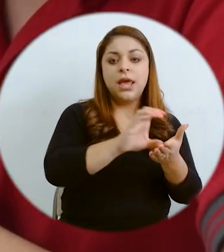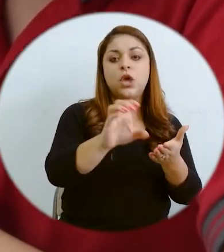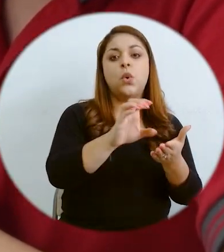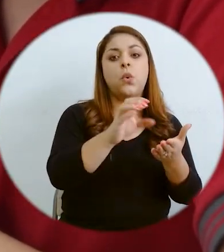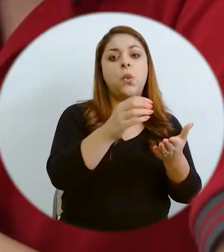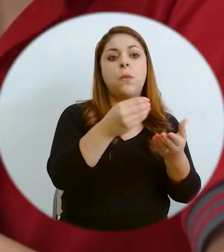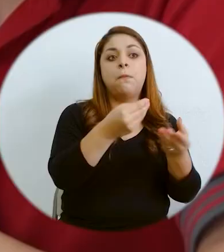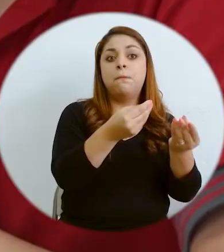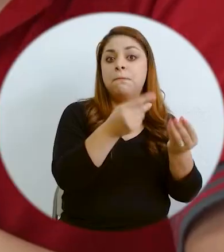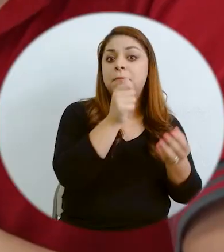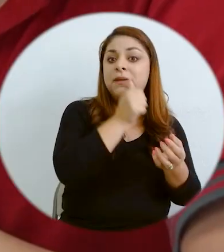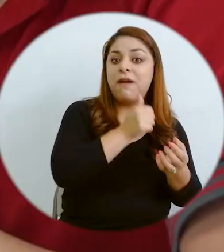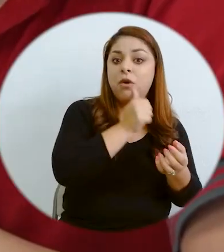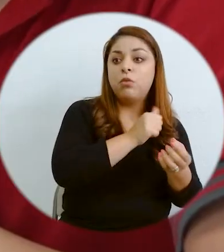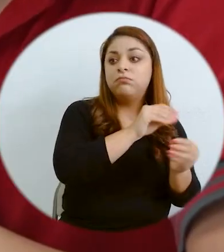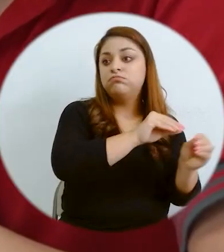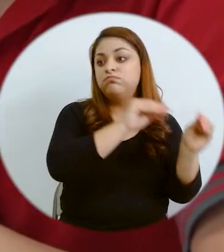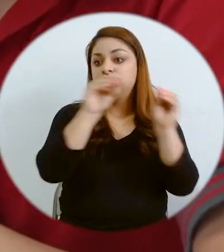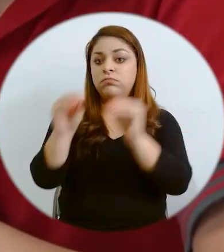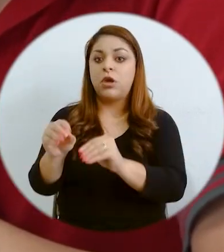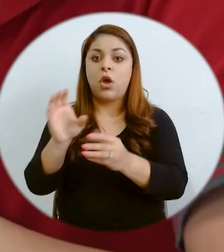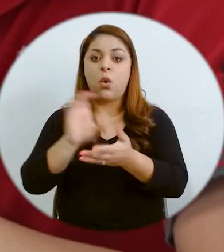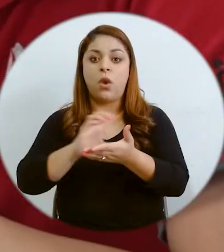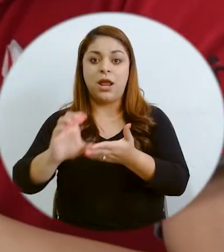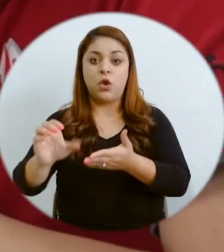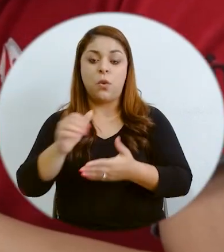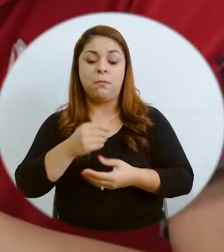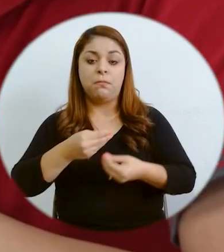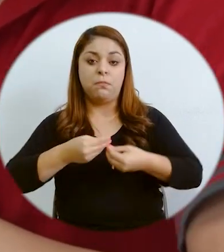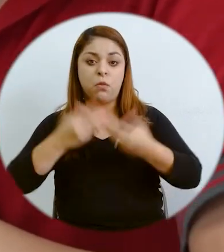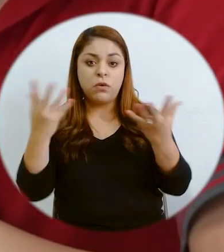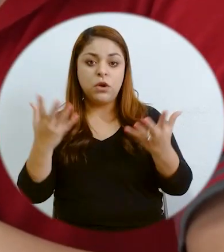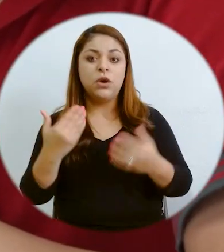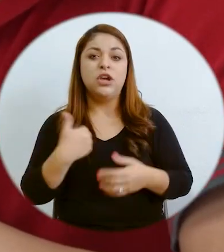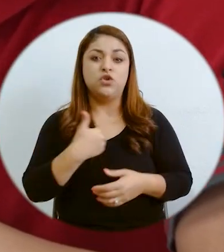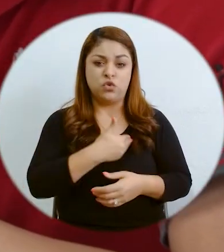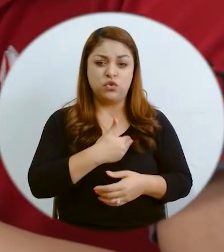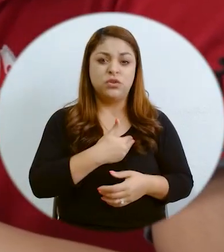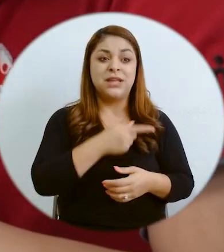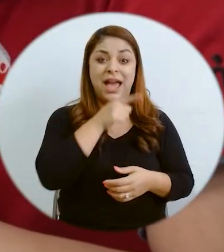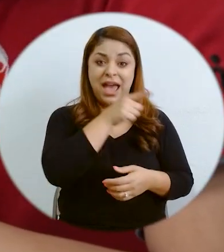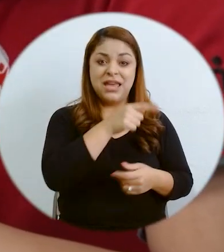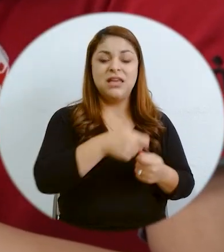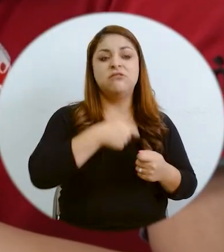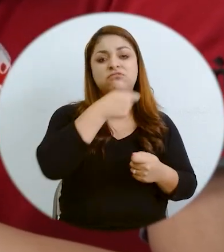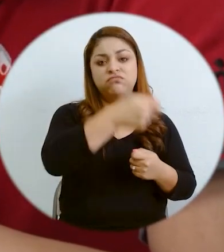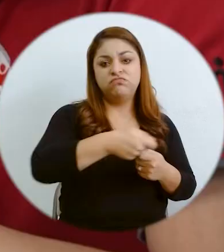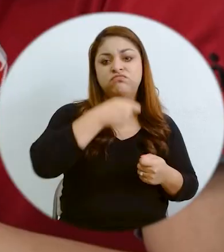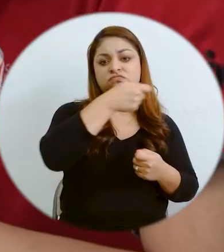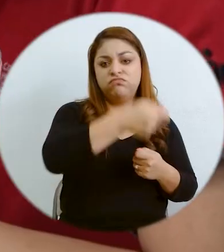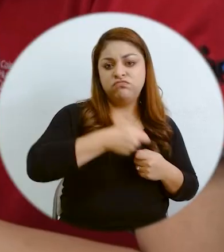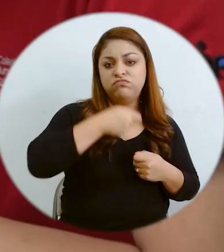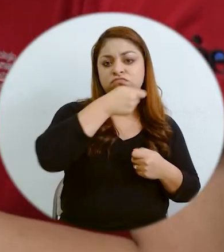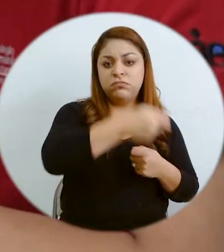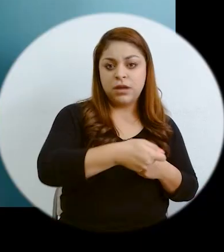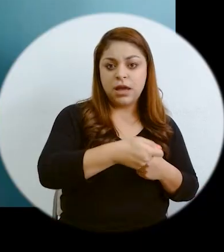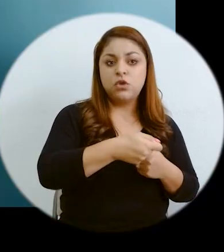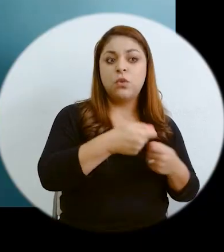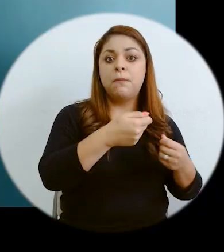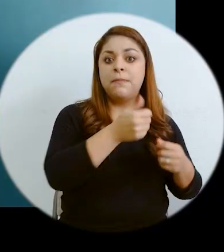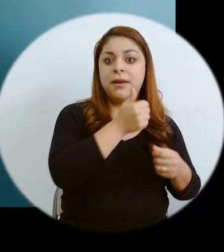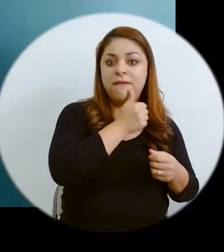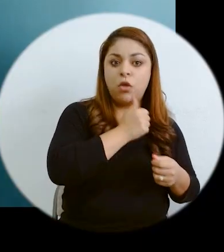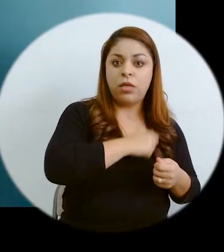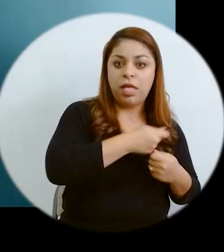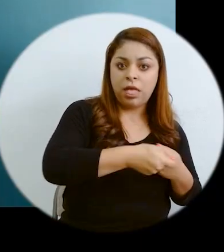colegio público, digamos, al nuestro, y al final de cuentas dicen, bueno, nosotros durante muchos años estuvimos pagando y no recibíamos lo que estamos